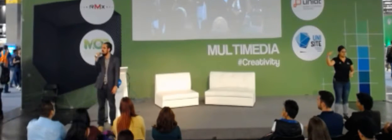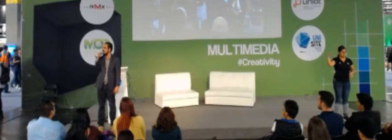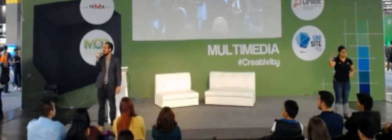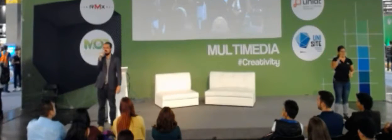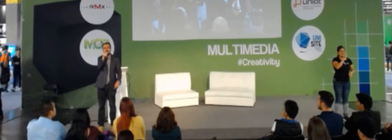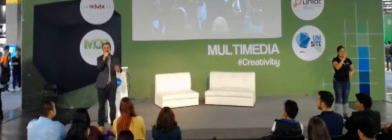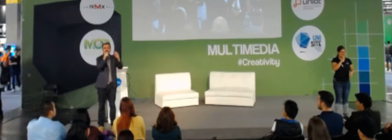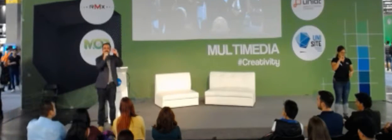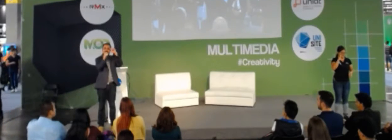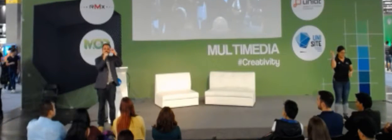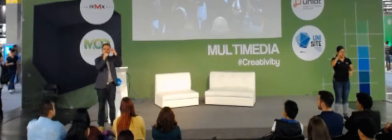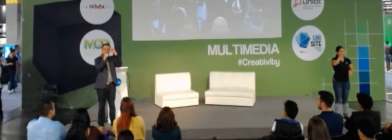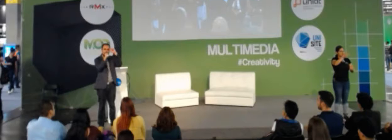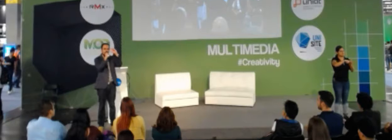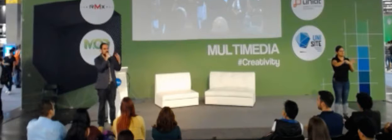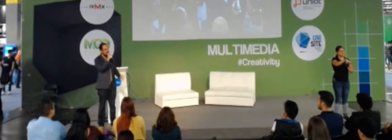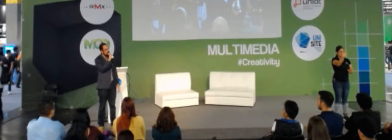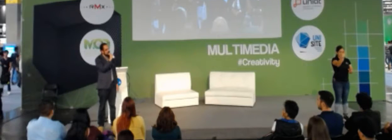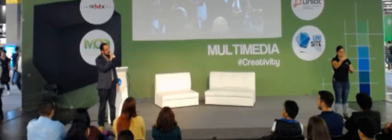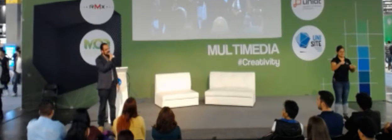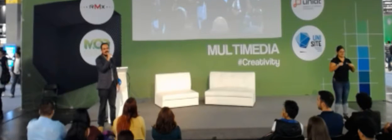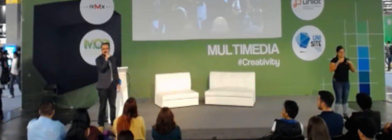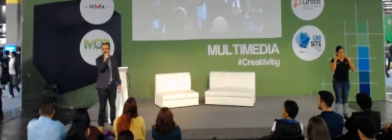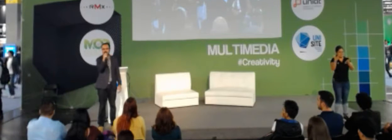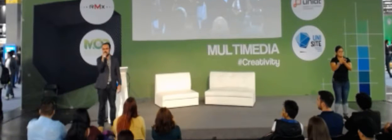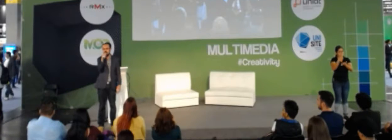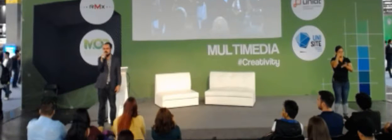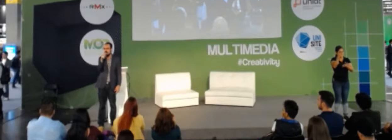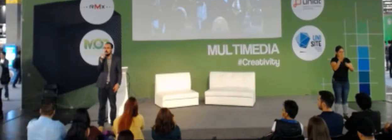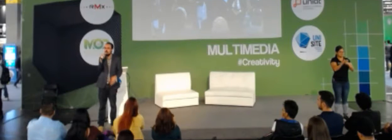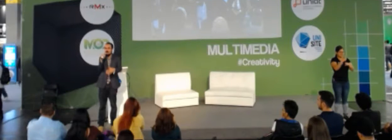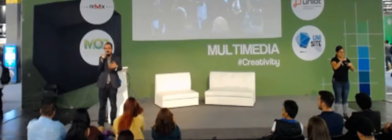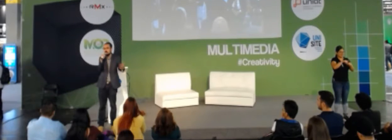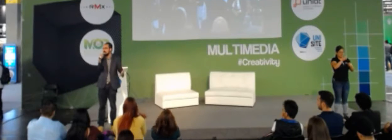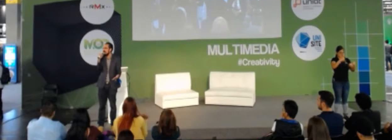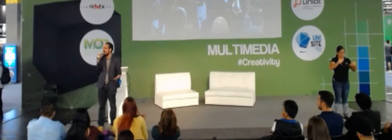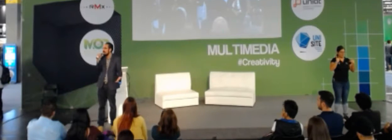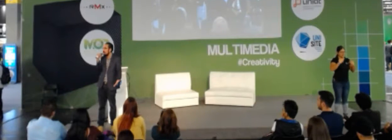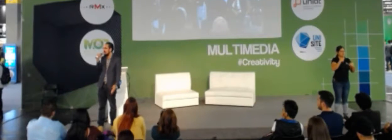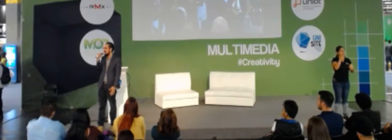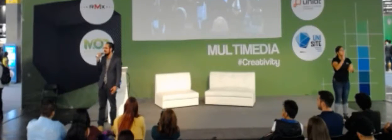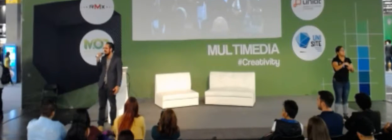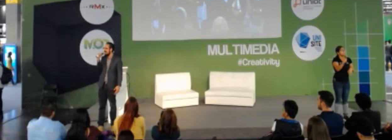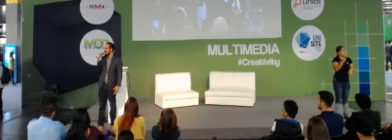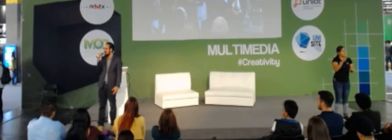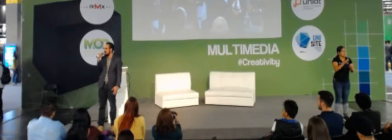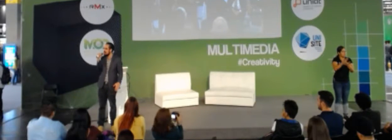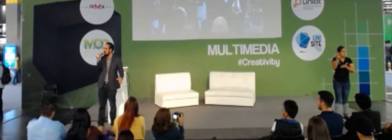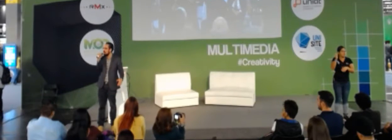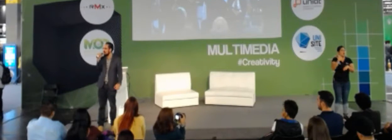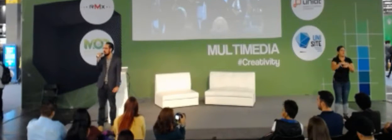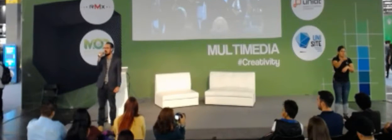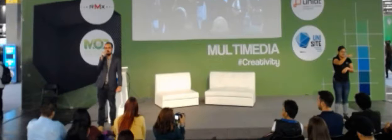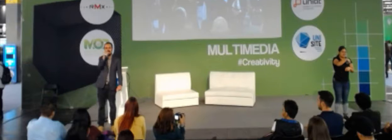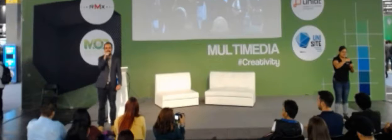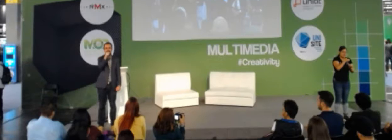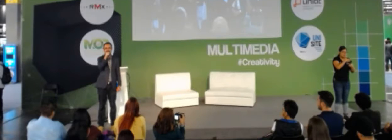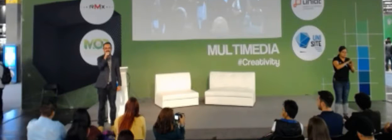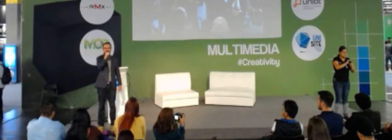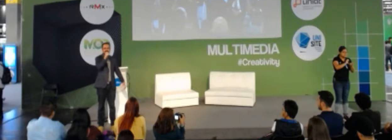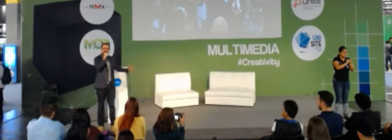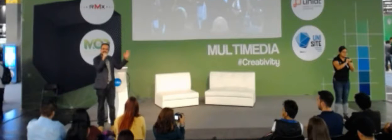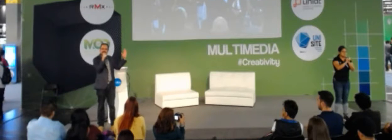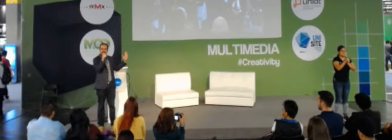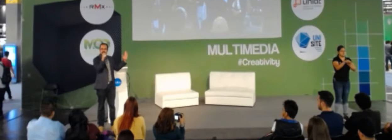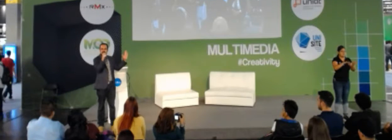Marul. En 2013 recibió el Premio Estatal a la Juventud justamente por toda la labor que se ha generado en educación incluyente.